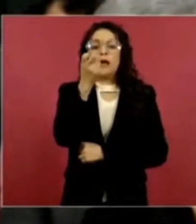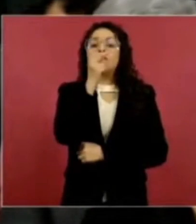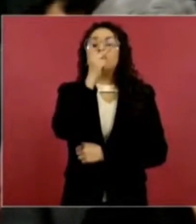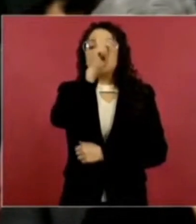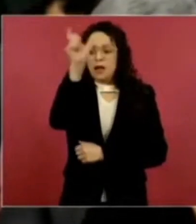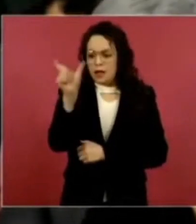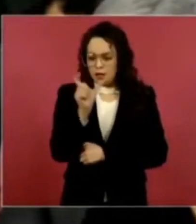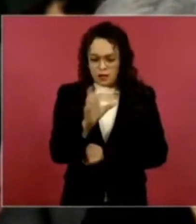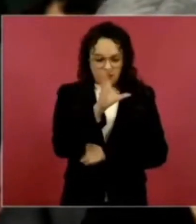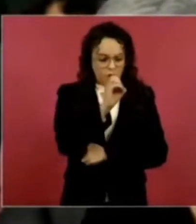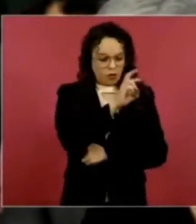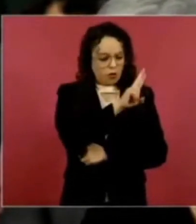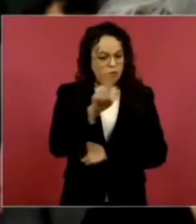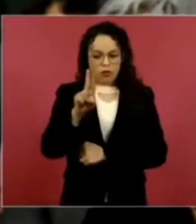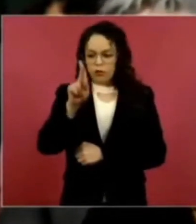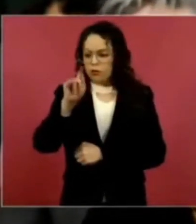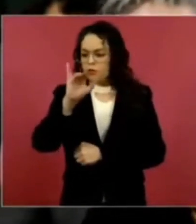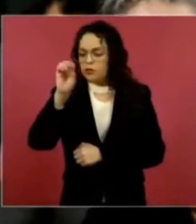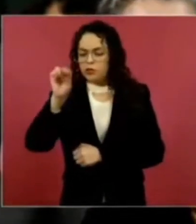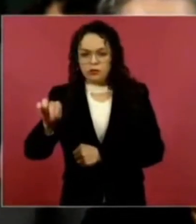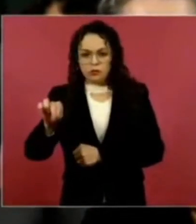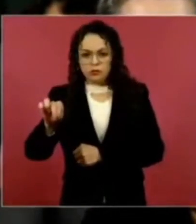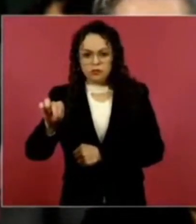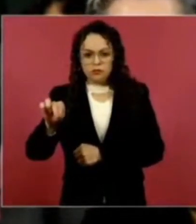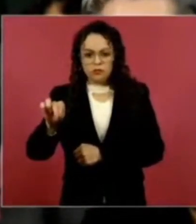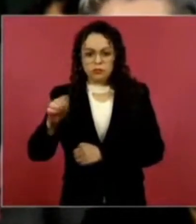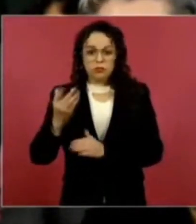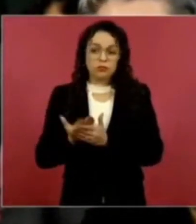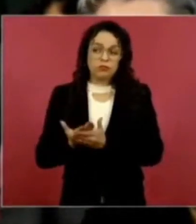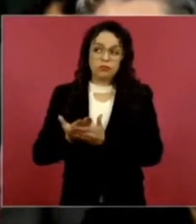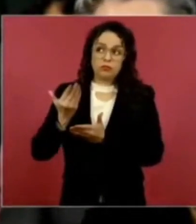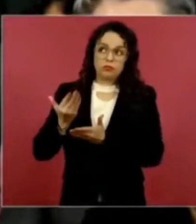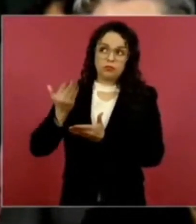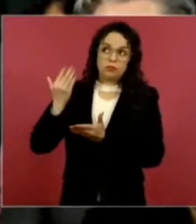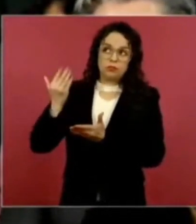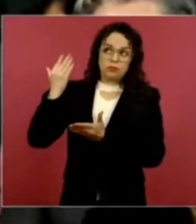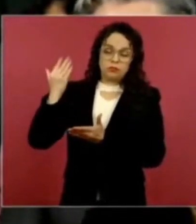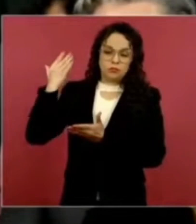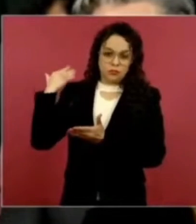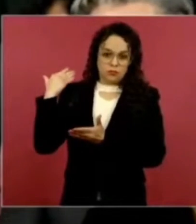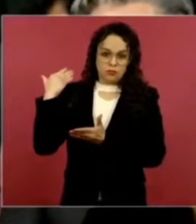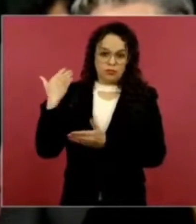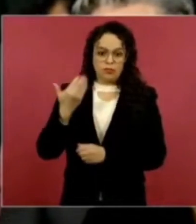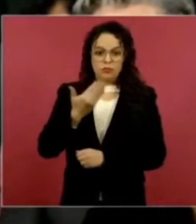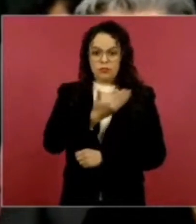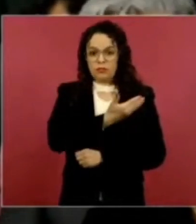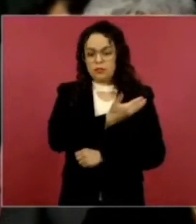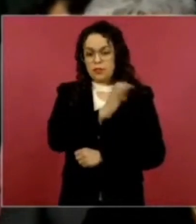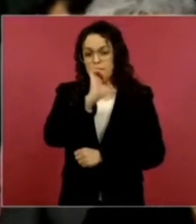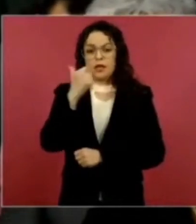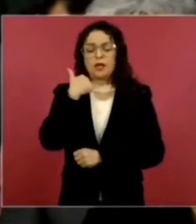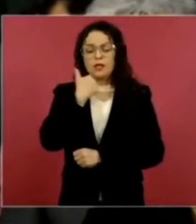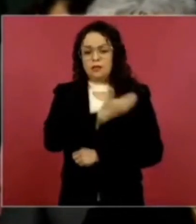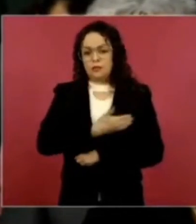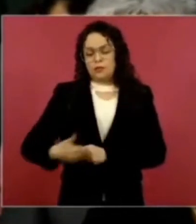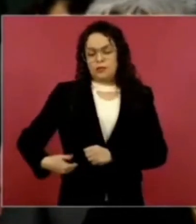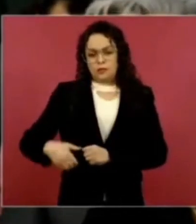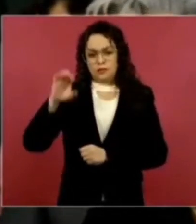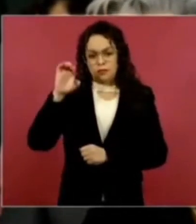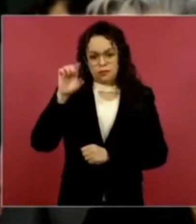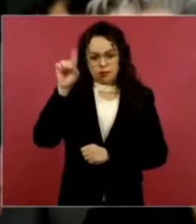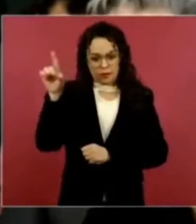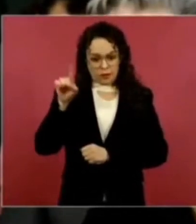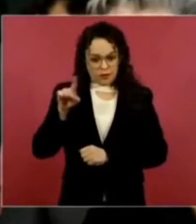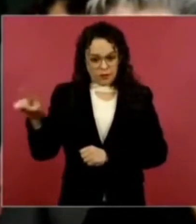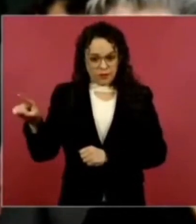presidente, de 4 administraciones, desde el presidente Ernesto Zedillo,